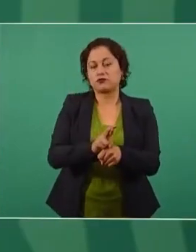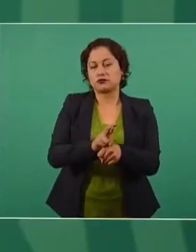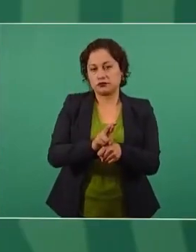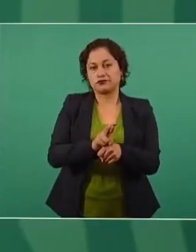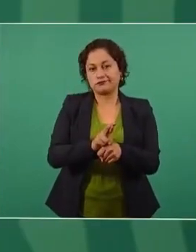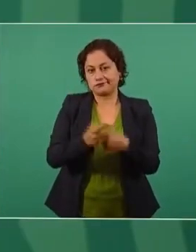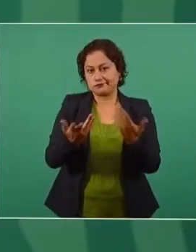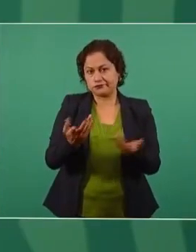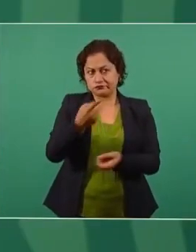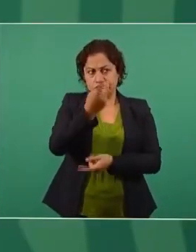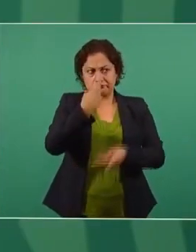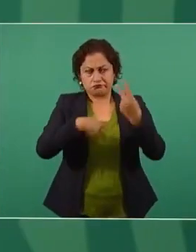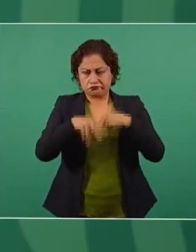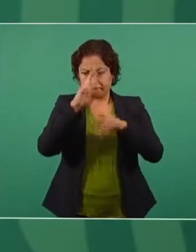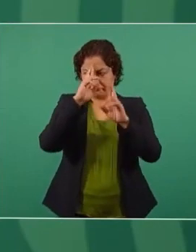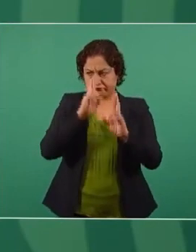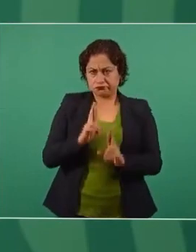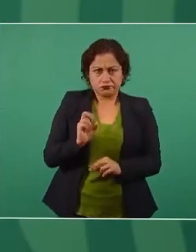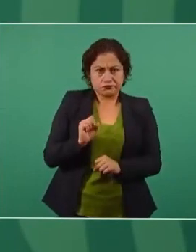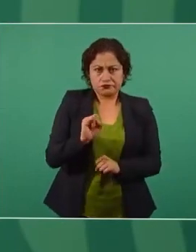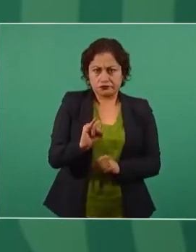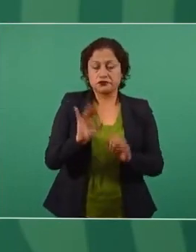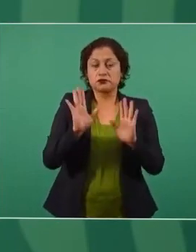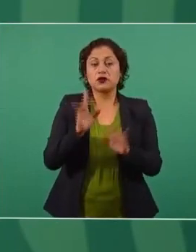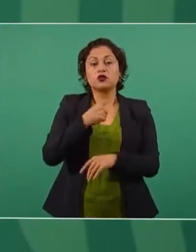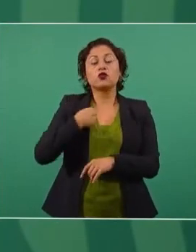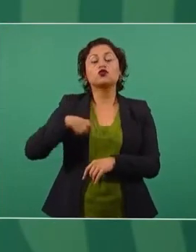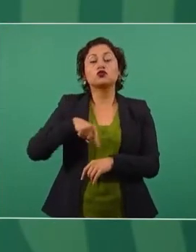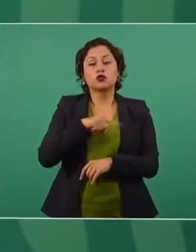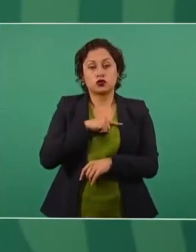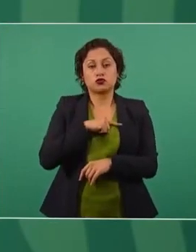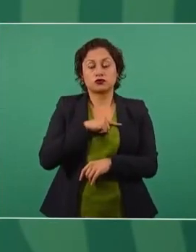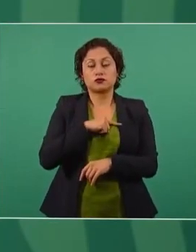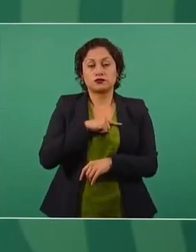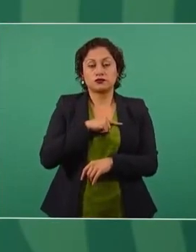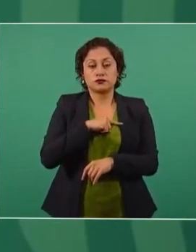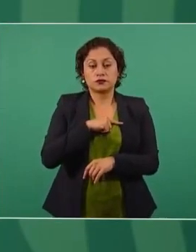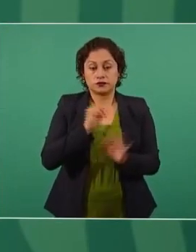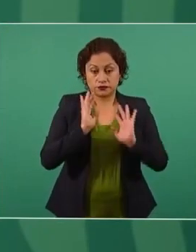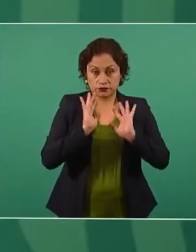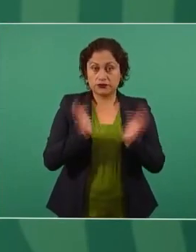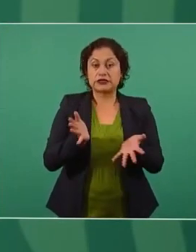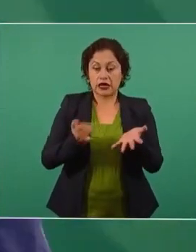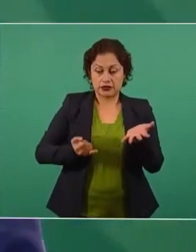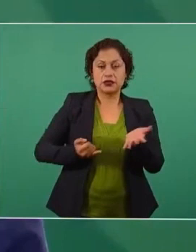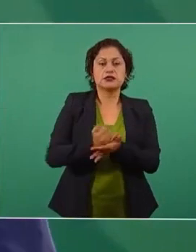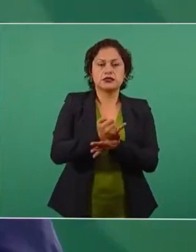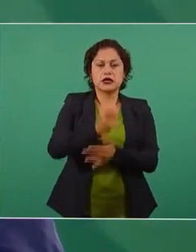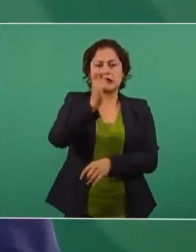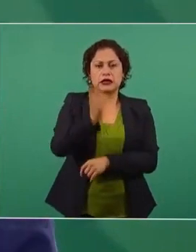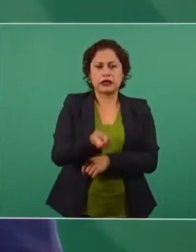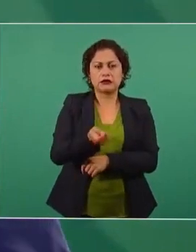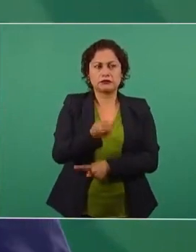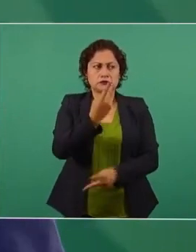sigue preguntando en la mañanera. El presidente mencionó que aún no han recibido respuesta y reiteró que lo mejor sería que no intervinieran para financiar a ningún grupo político en